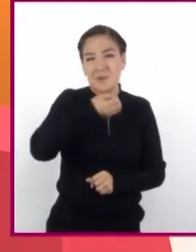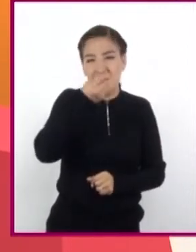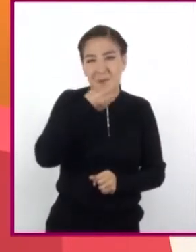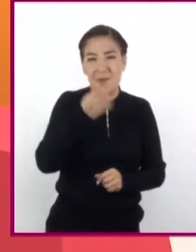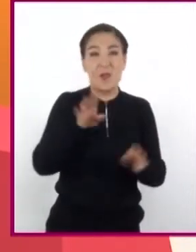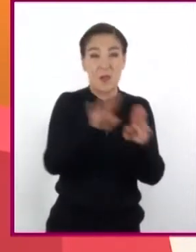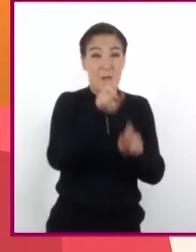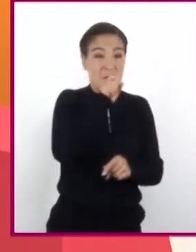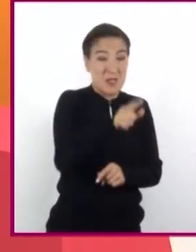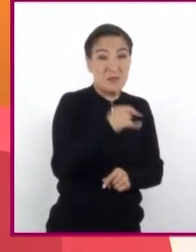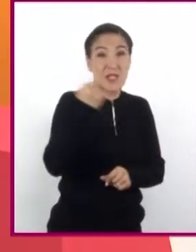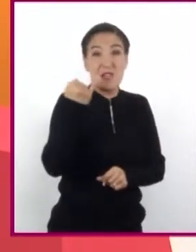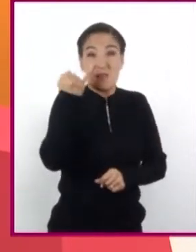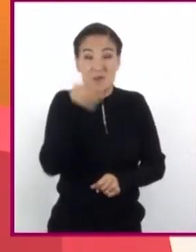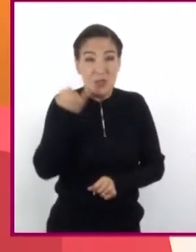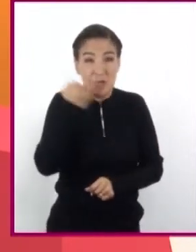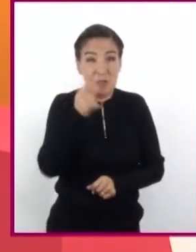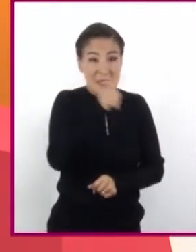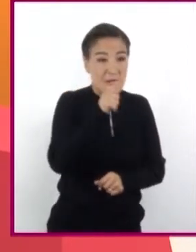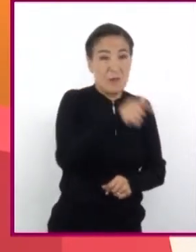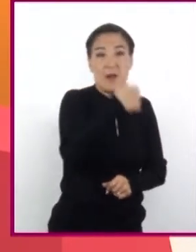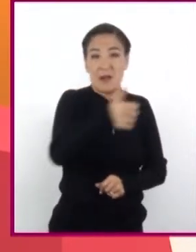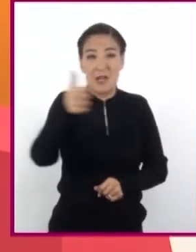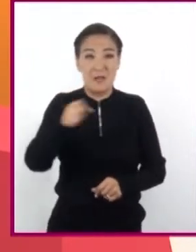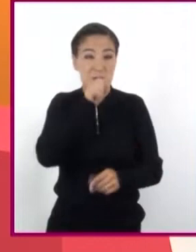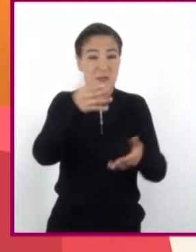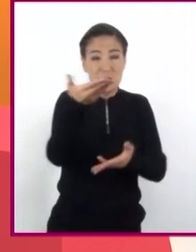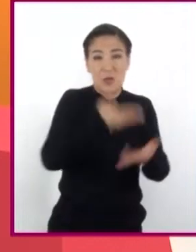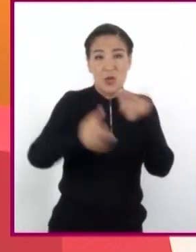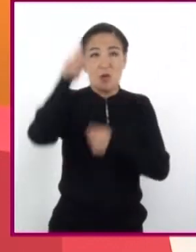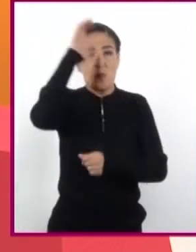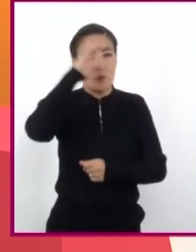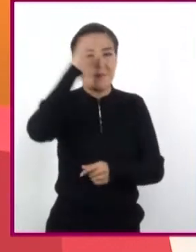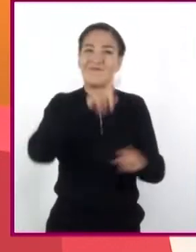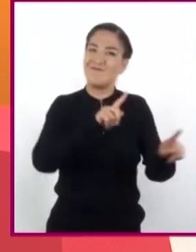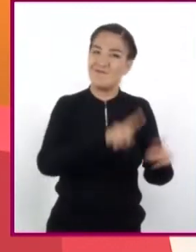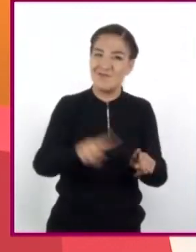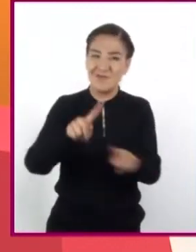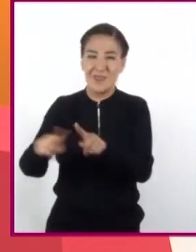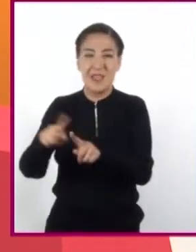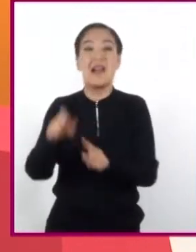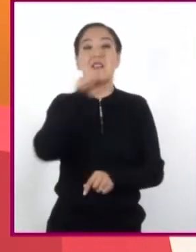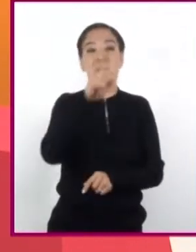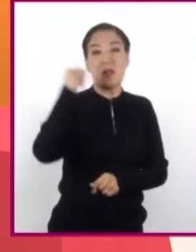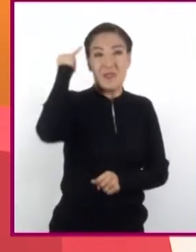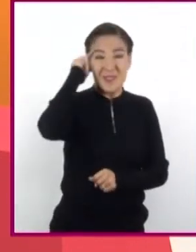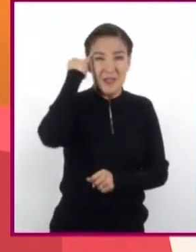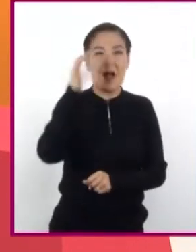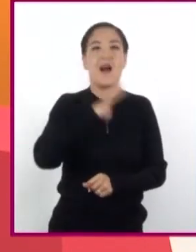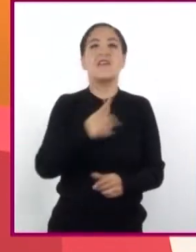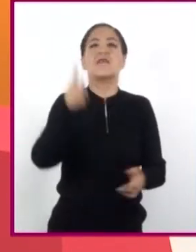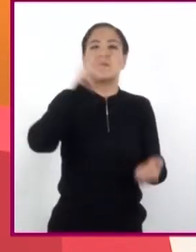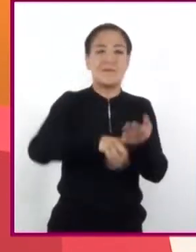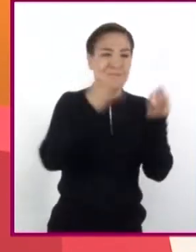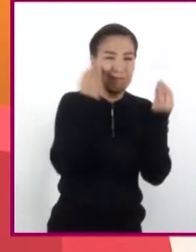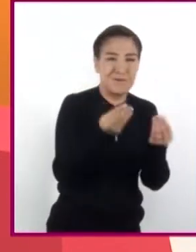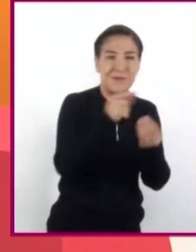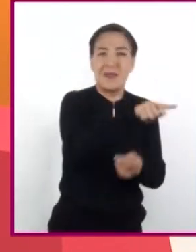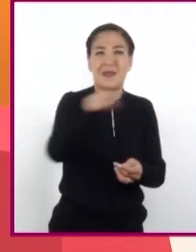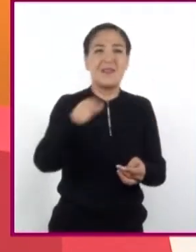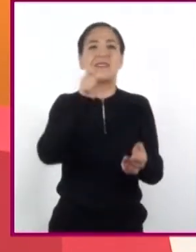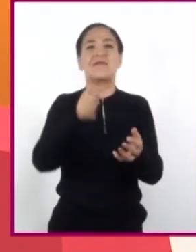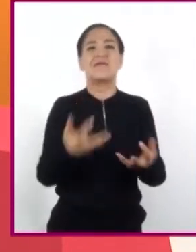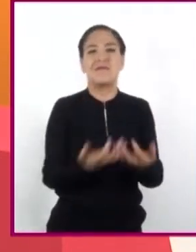compartían la misma lengua ni la cultura. Además, consideraban que los indígenas tenían muchas tierras innecesarias